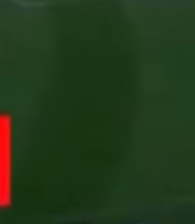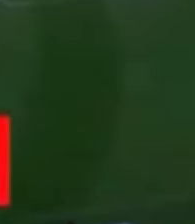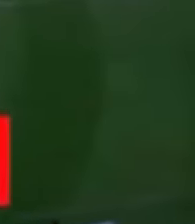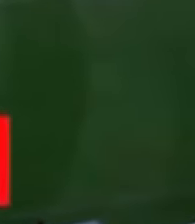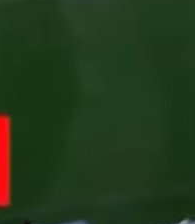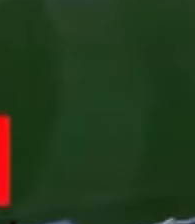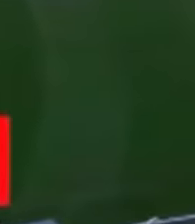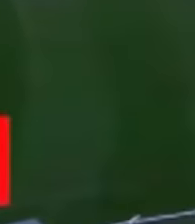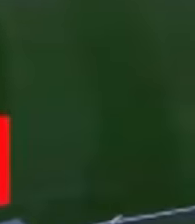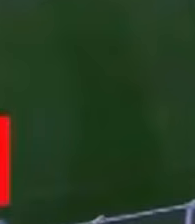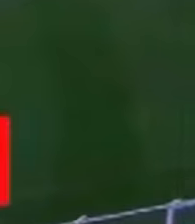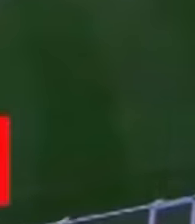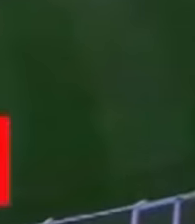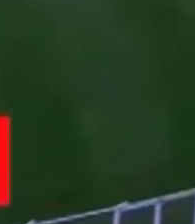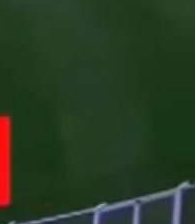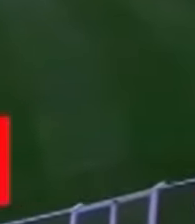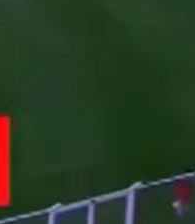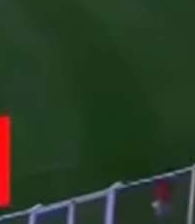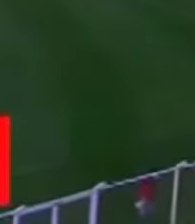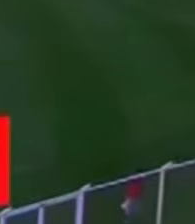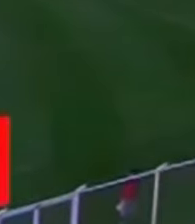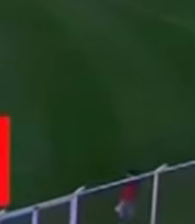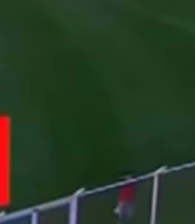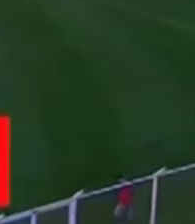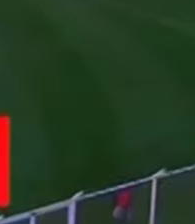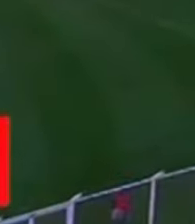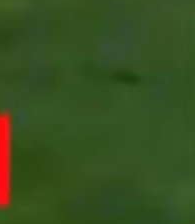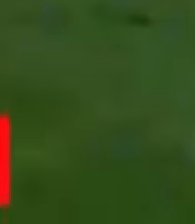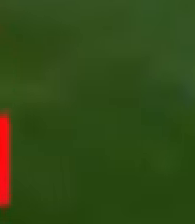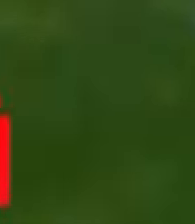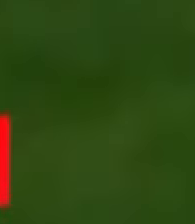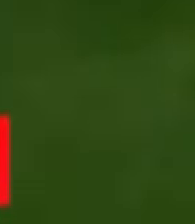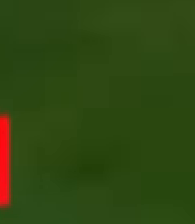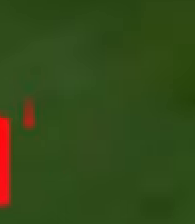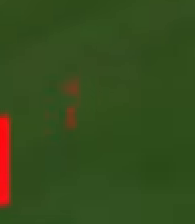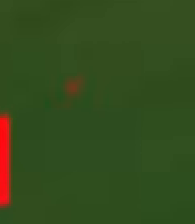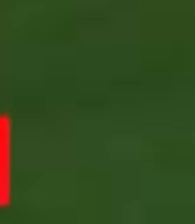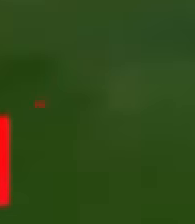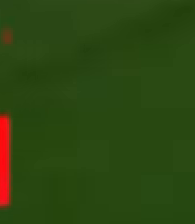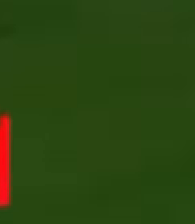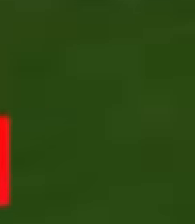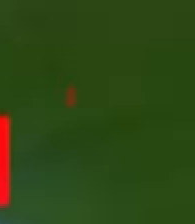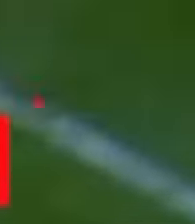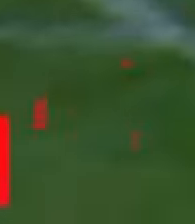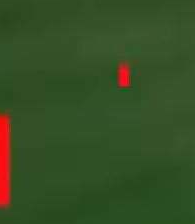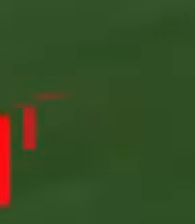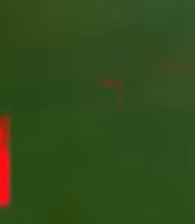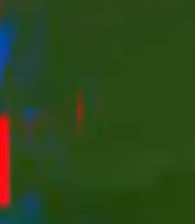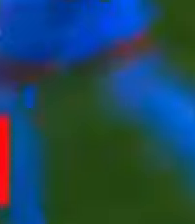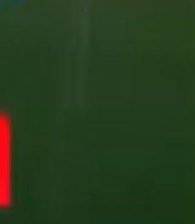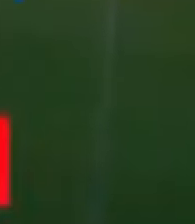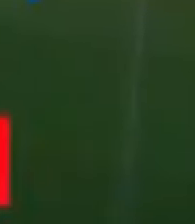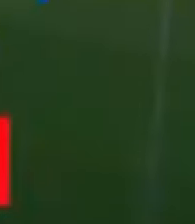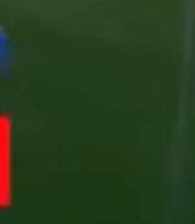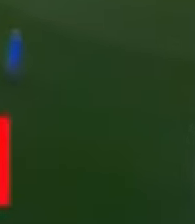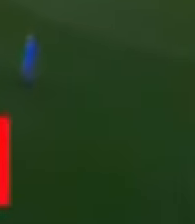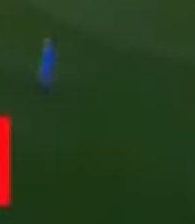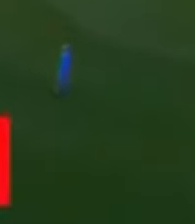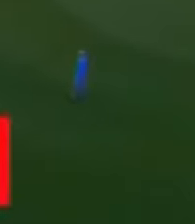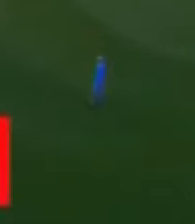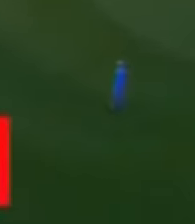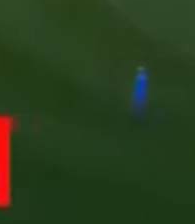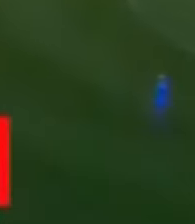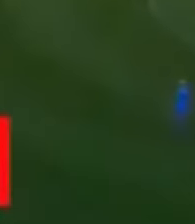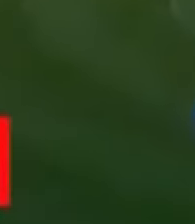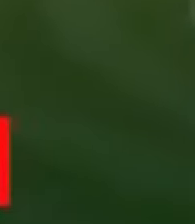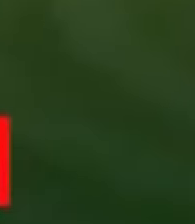de Noriega, recordemos, convocado por el técnico Fossati, y después el Ramos aparece desbordando. Adrián Ugarriza, que volvía para marcar el gol